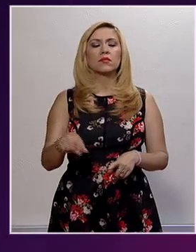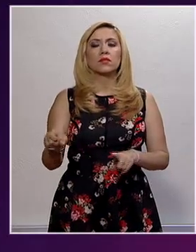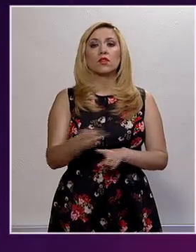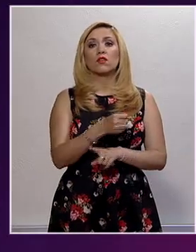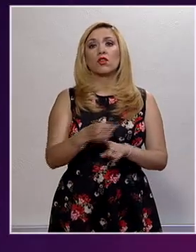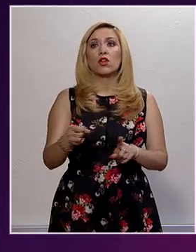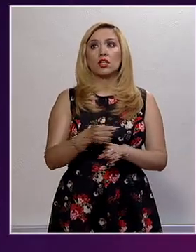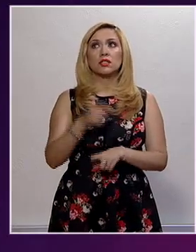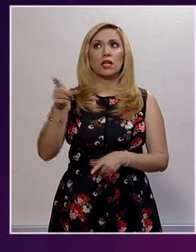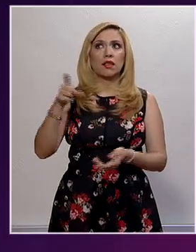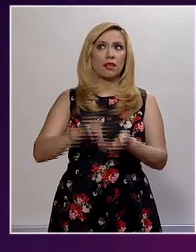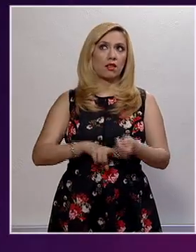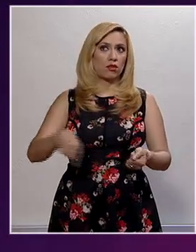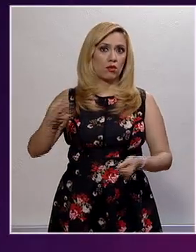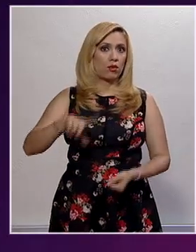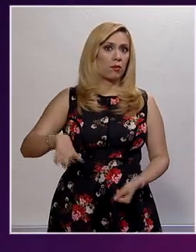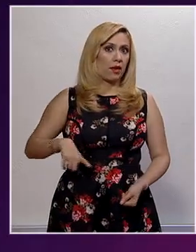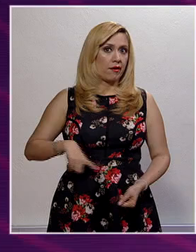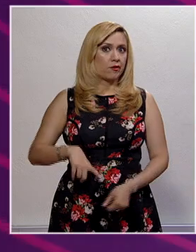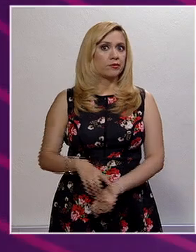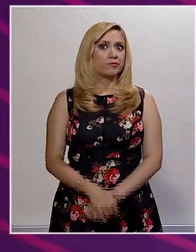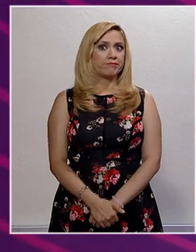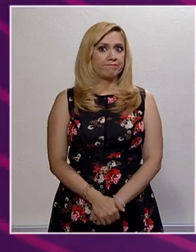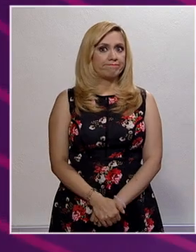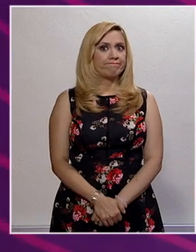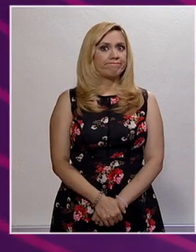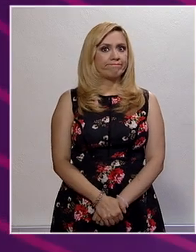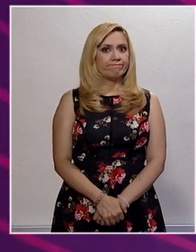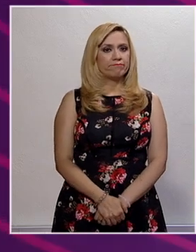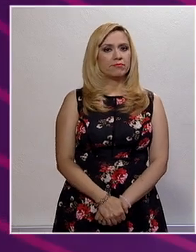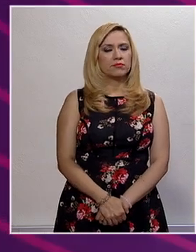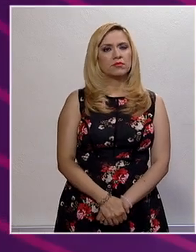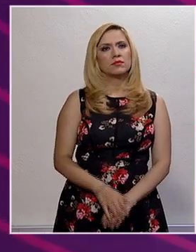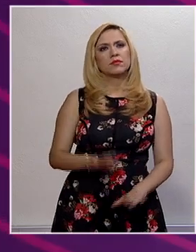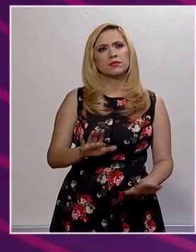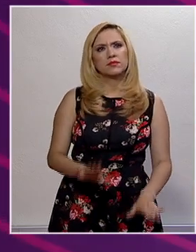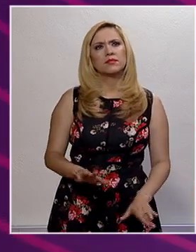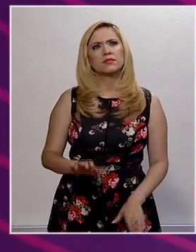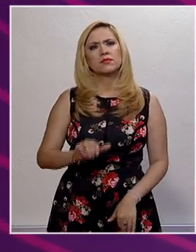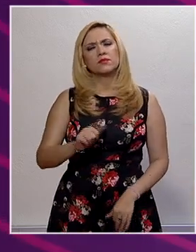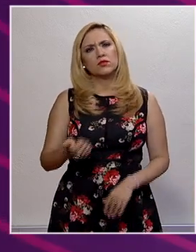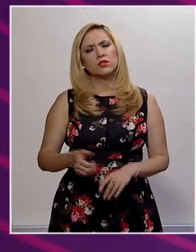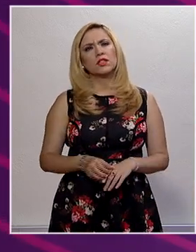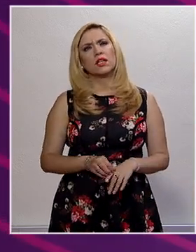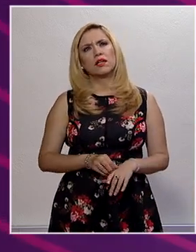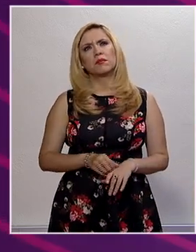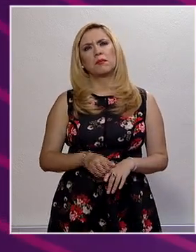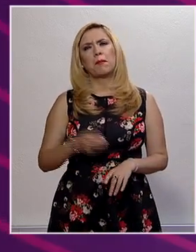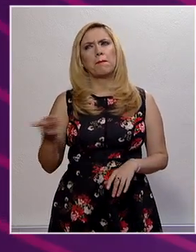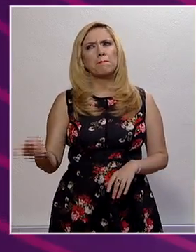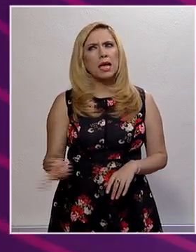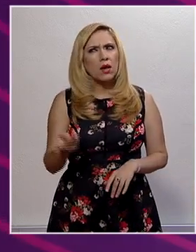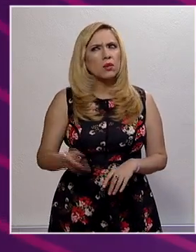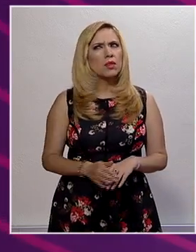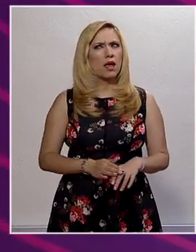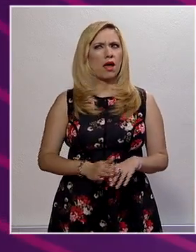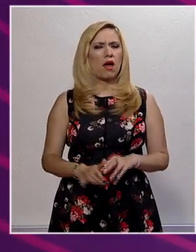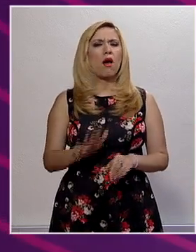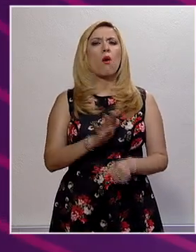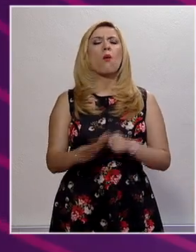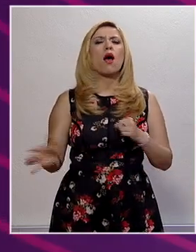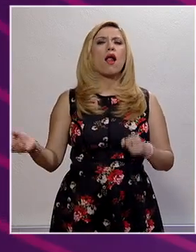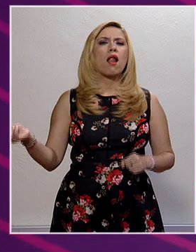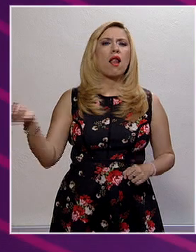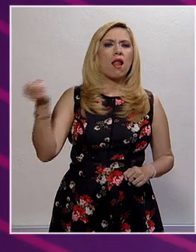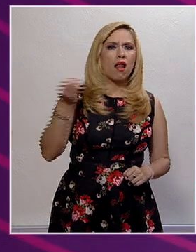violencia institucional. Claro. ¿No? Otra pregunta que creo que es relevante es, ¿cuáles son los aportes o